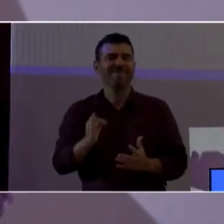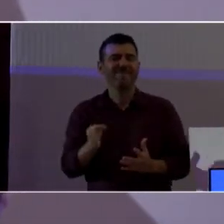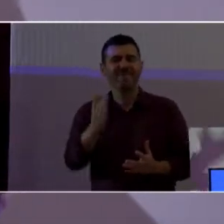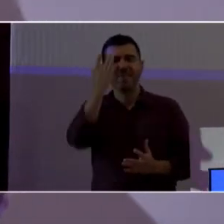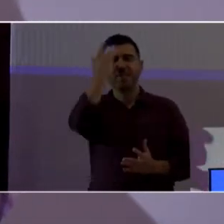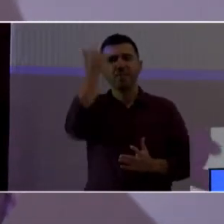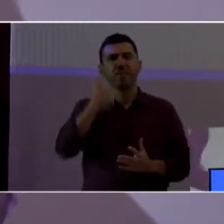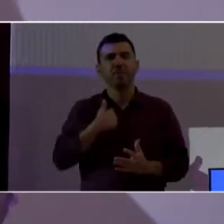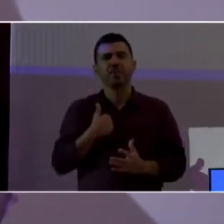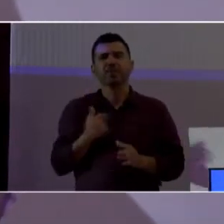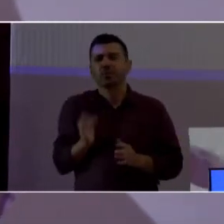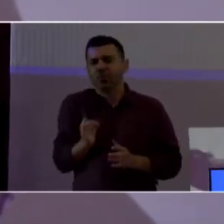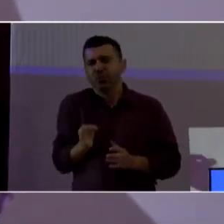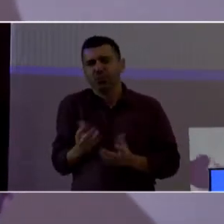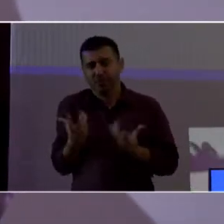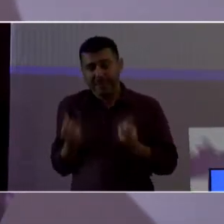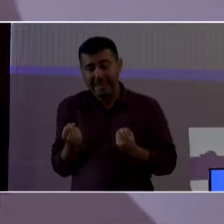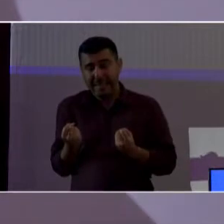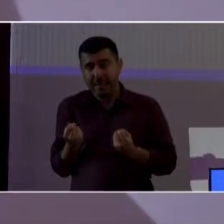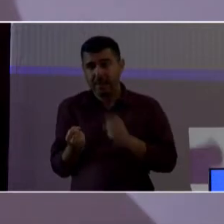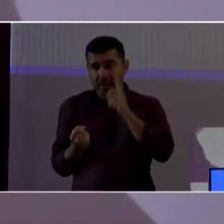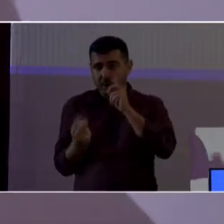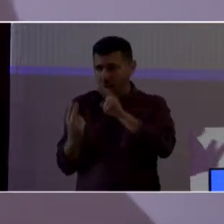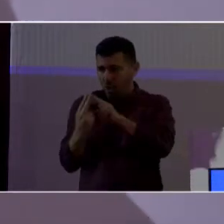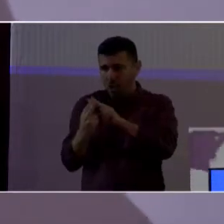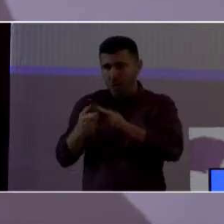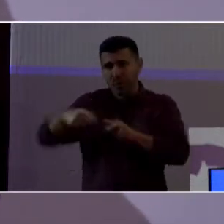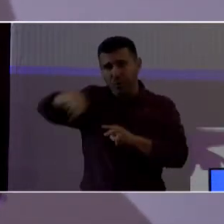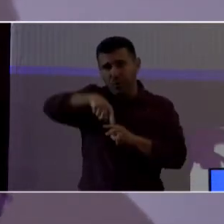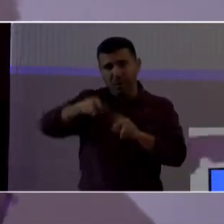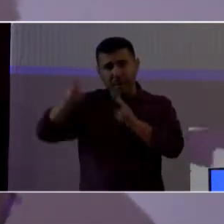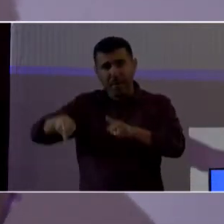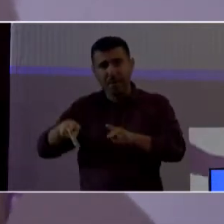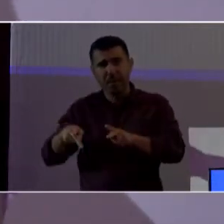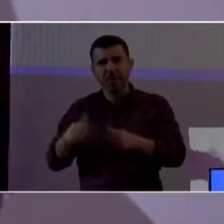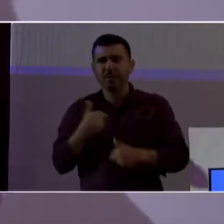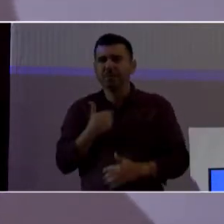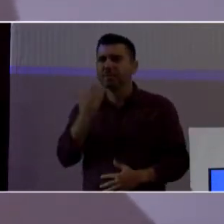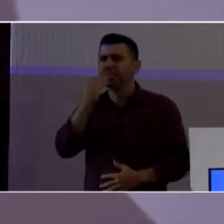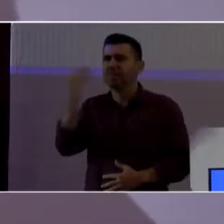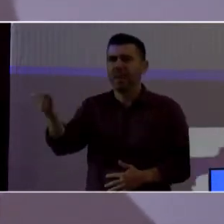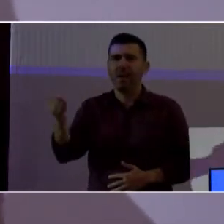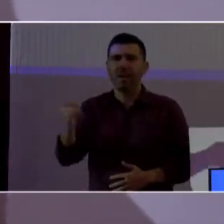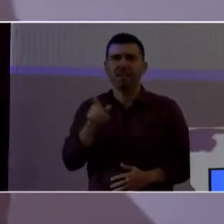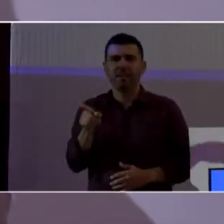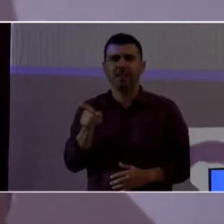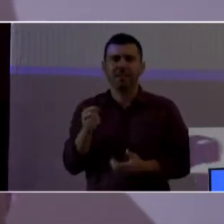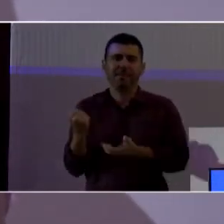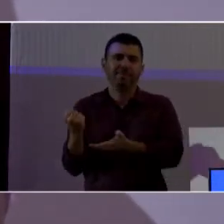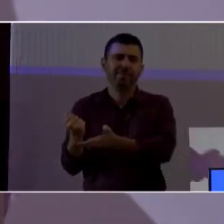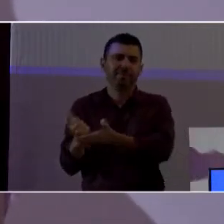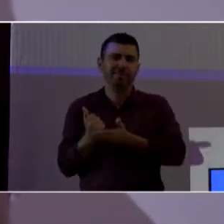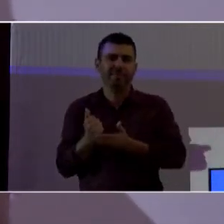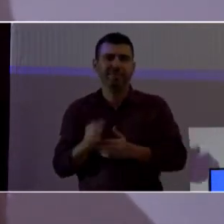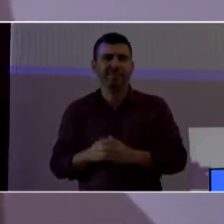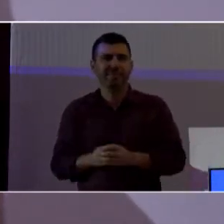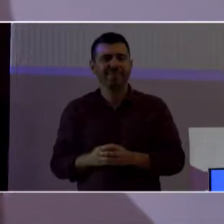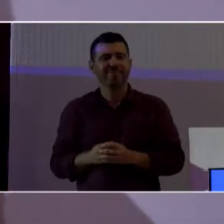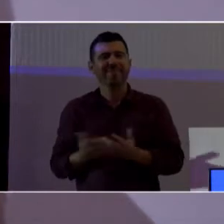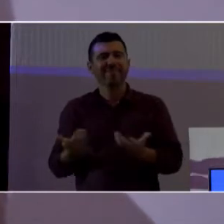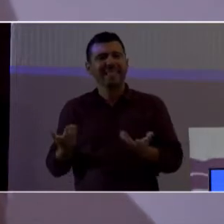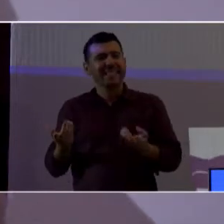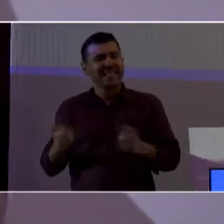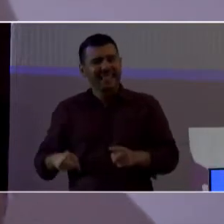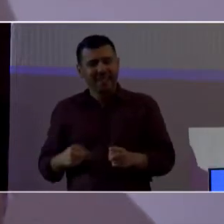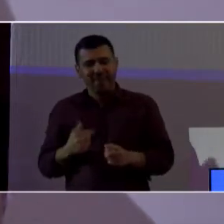gente conozca que estoy muy agradecida con ella. Pero también quiero hoy mostrar una